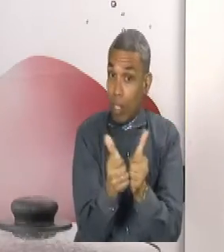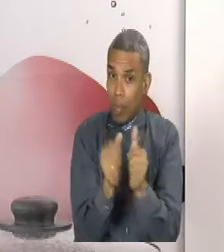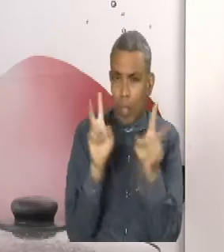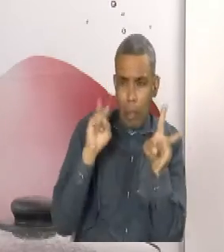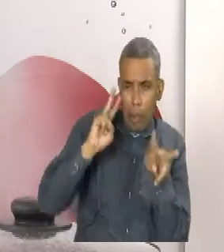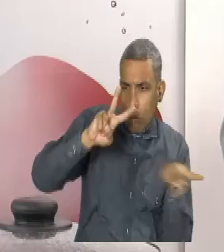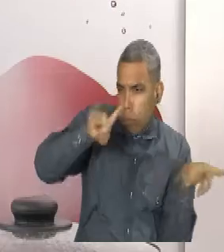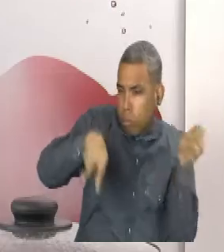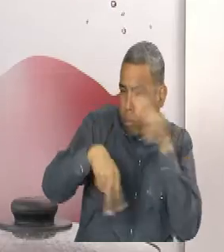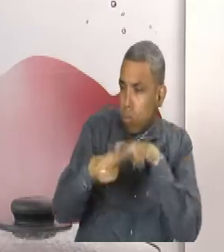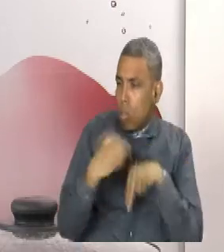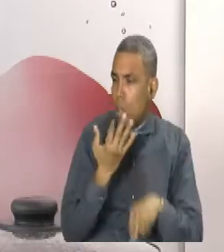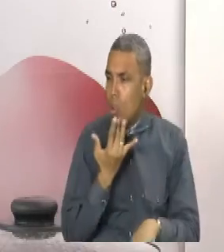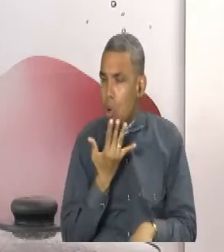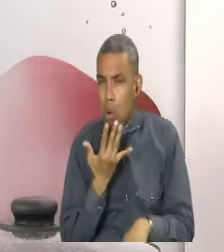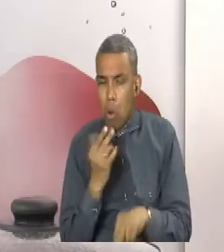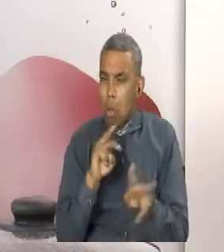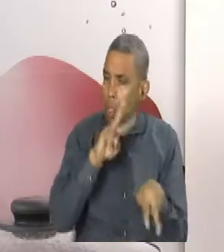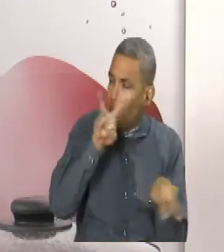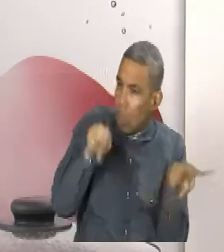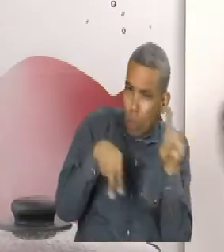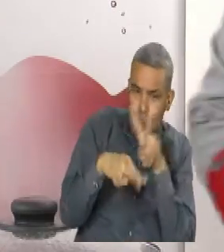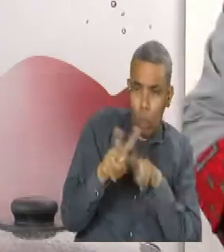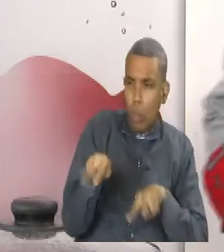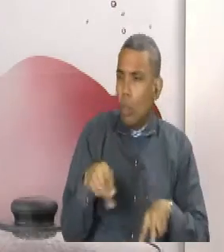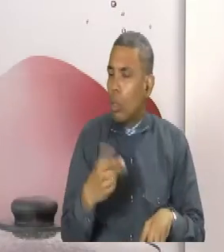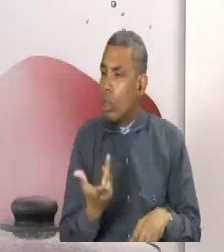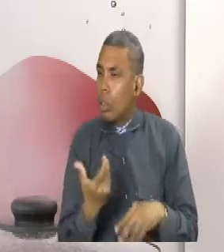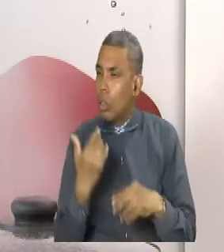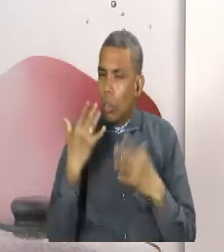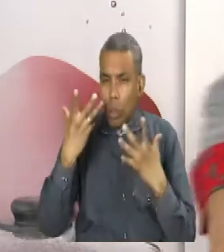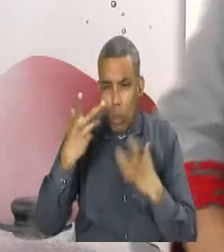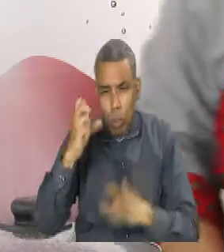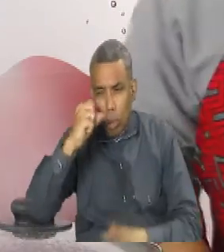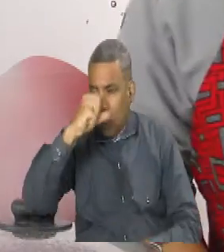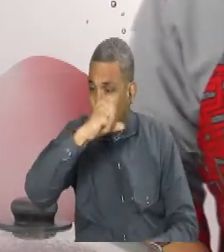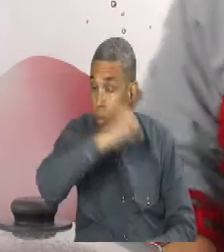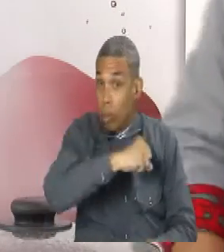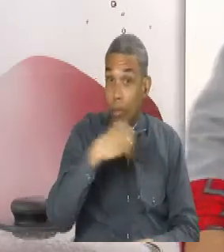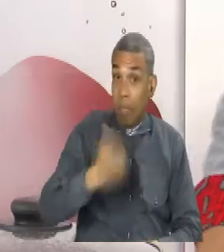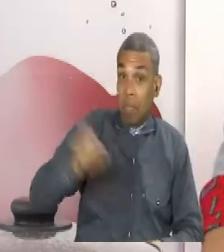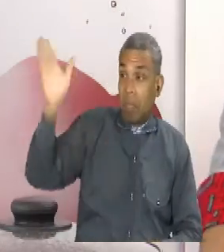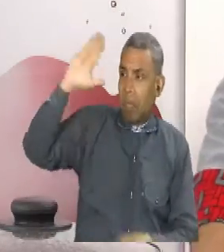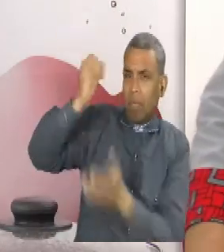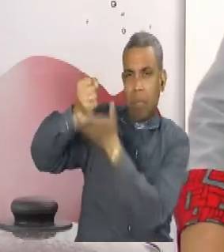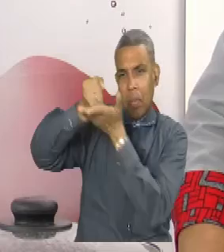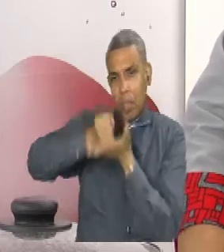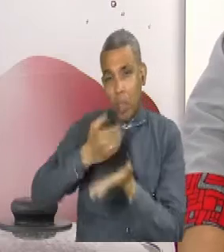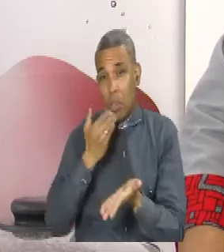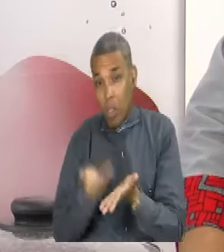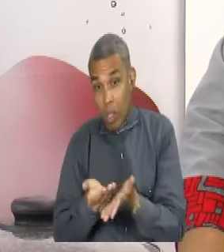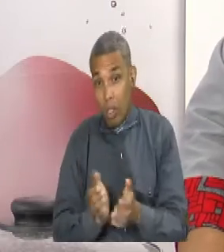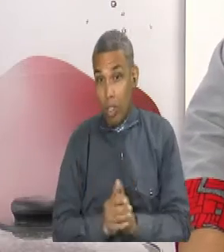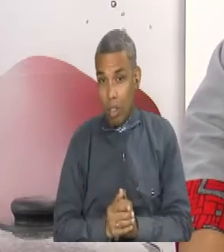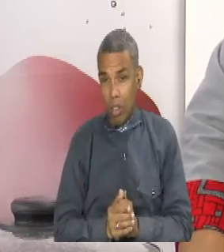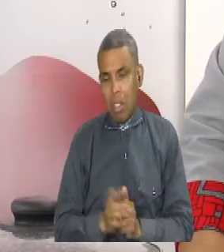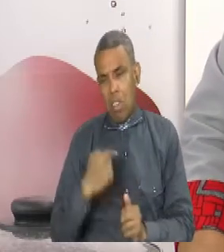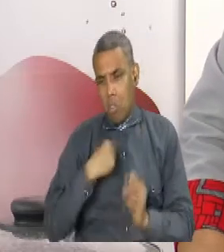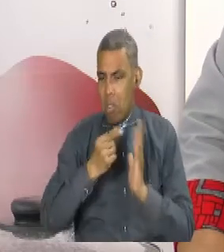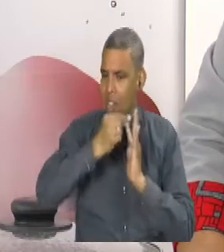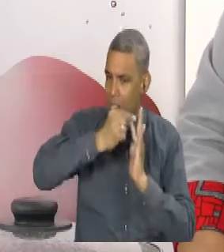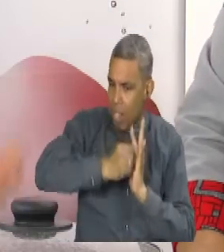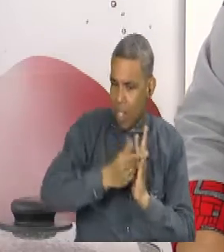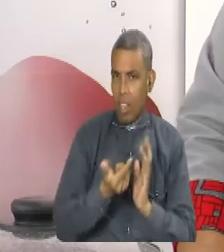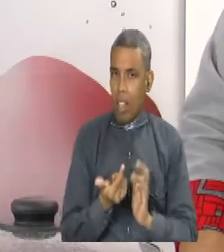las formas, como son en realidad, me parece que es una bendición. ¿Qué más te cuento? Soy casada, no tengo hijos,